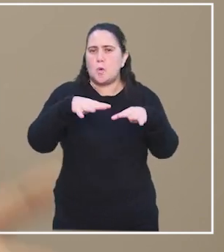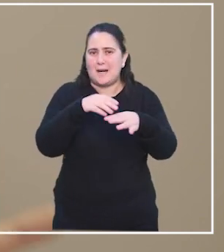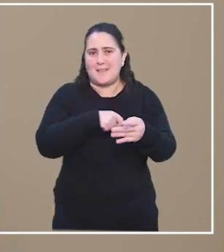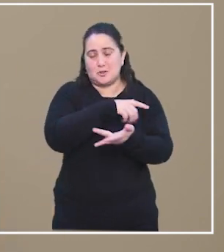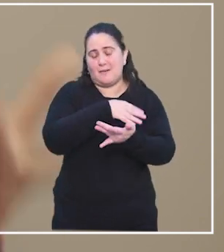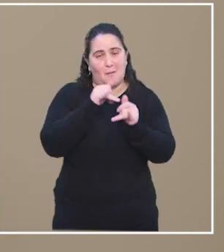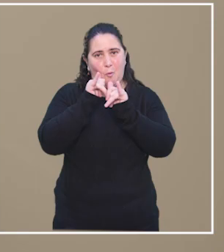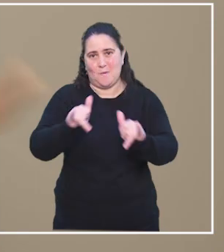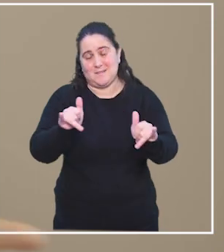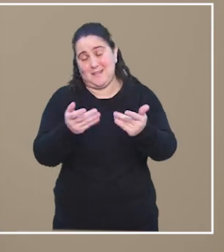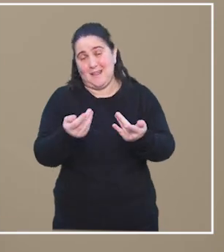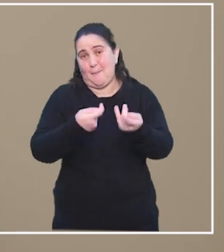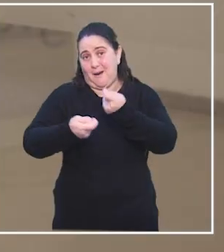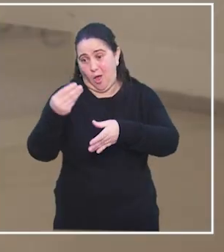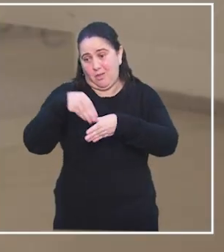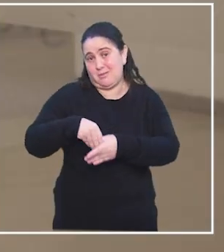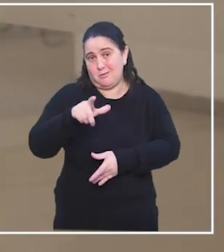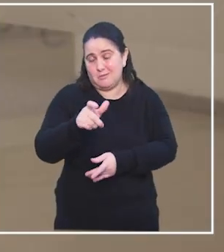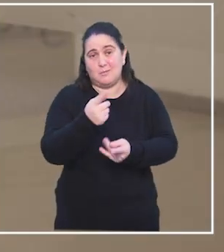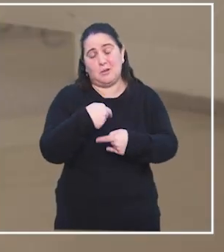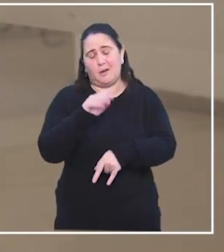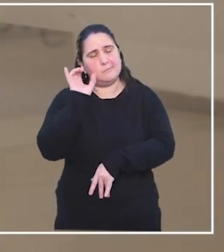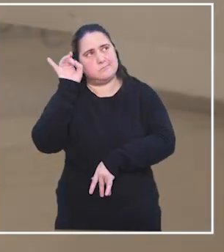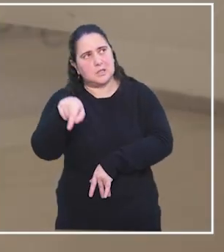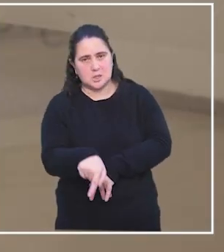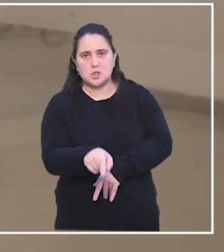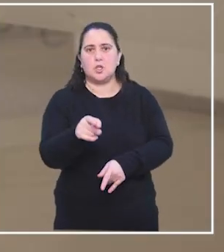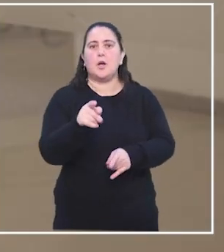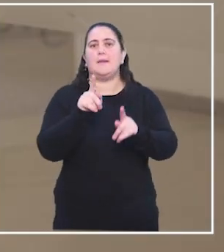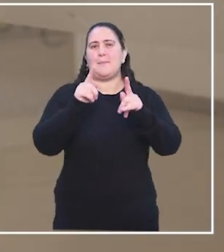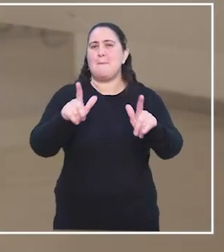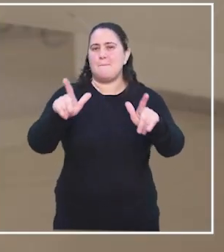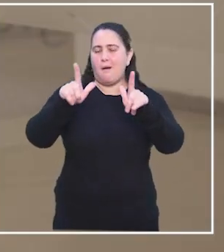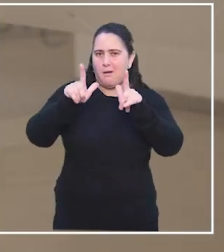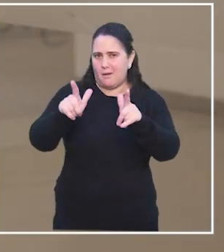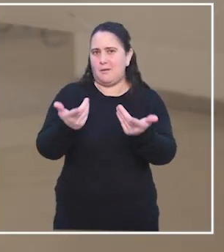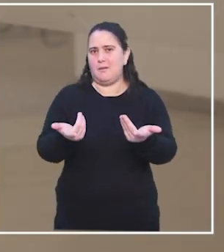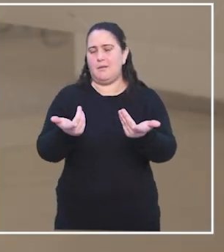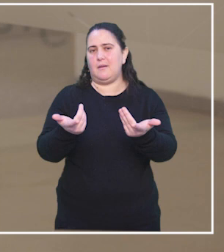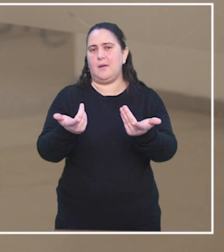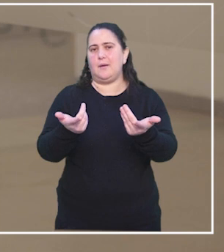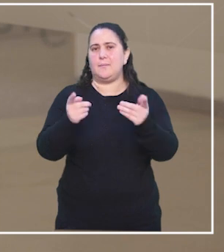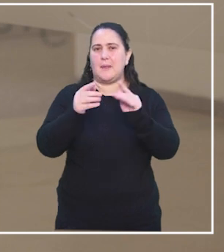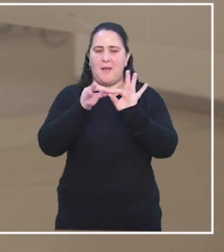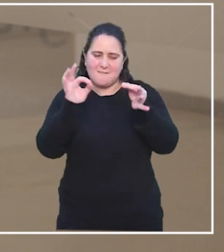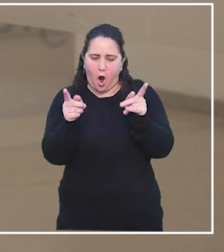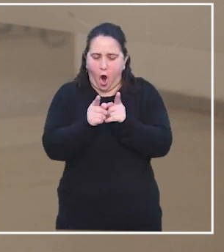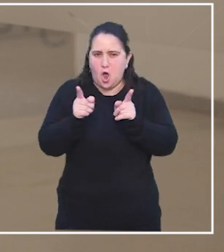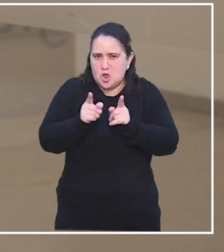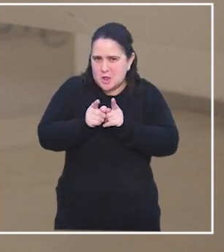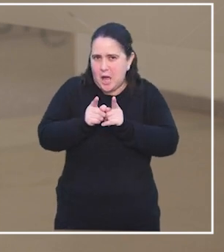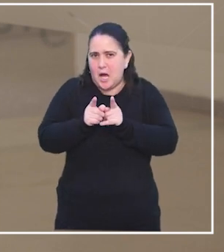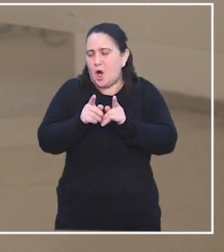es la publicidad, el mercado y demás. Entonces, y los memes, las frases cortas, las